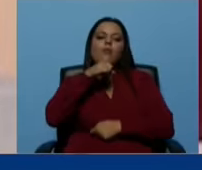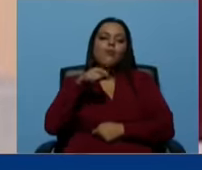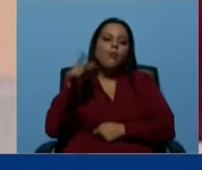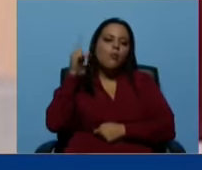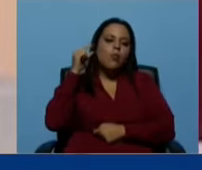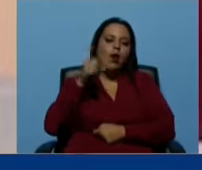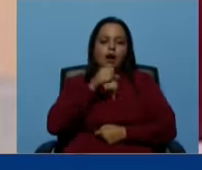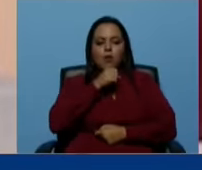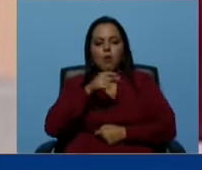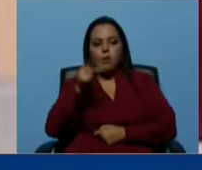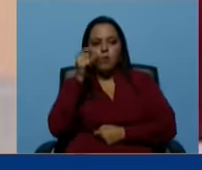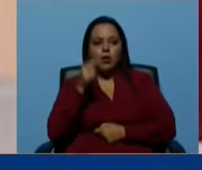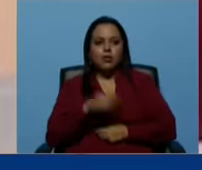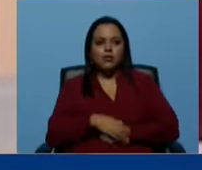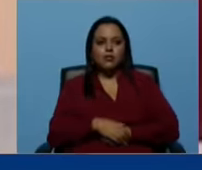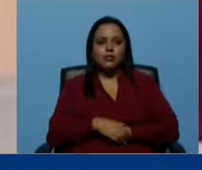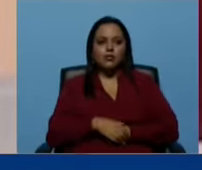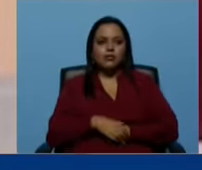abuelas!